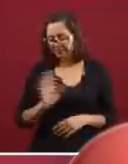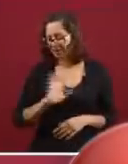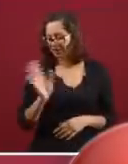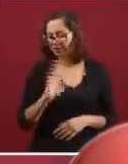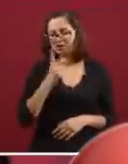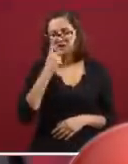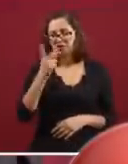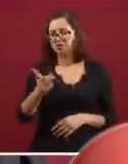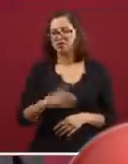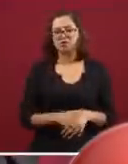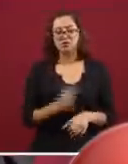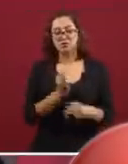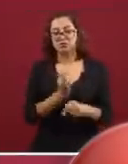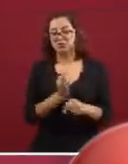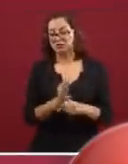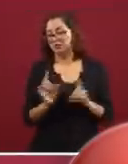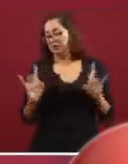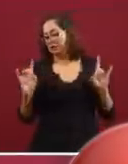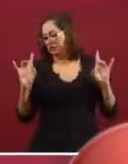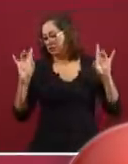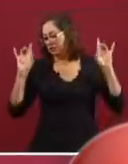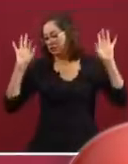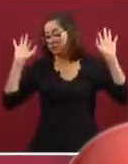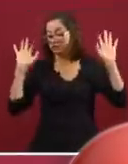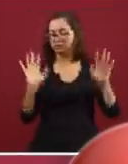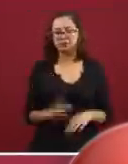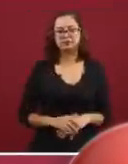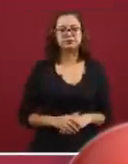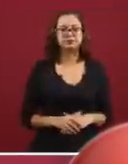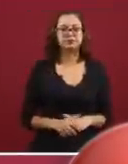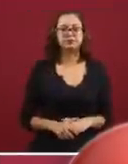porque ahorita está muy en la polémica